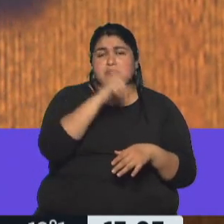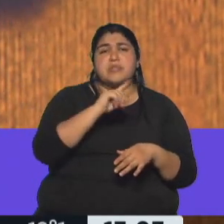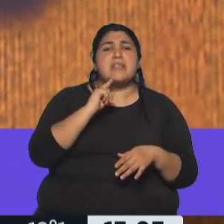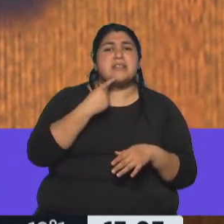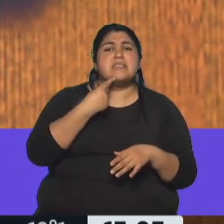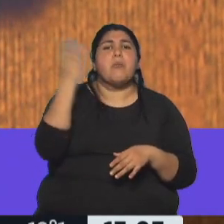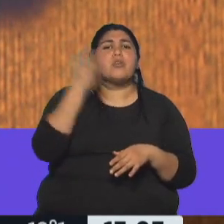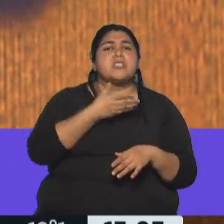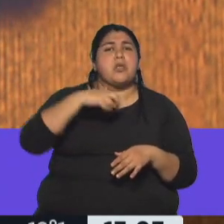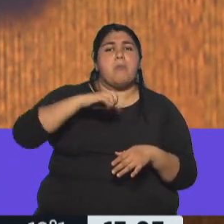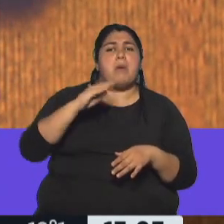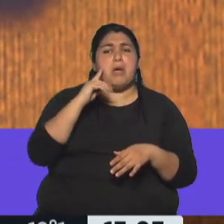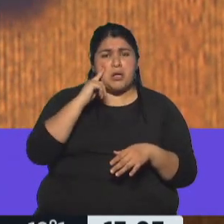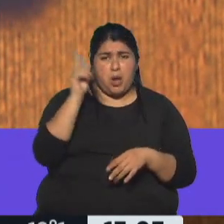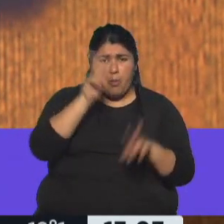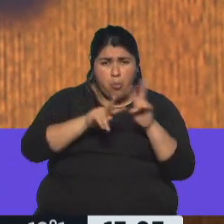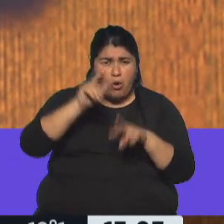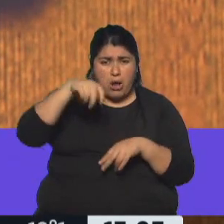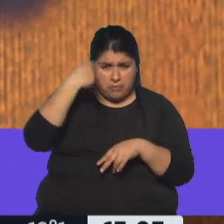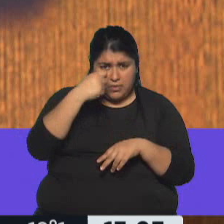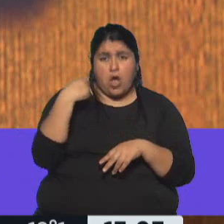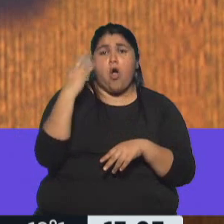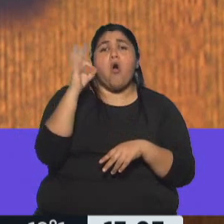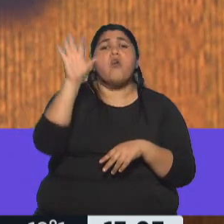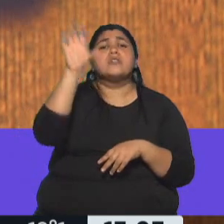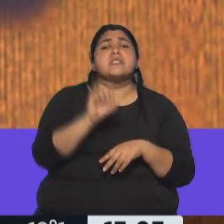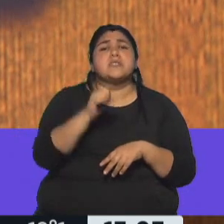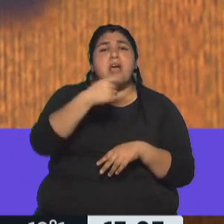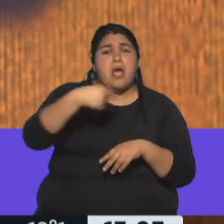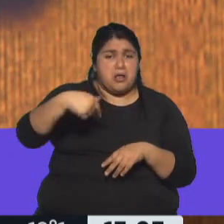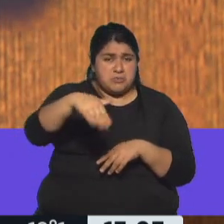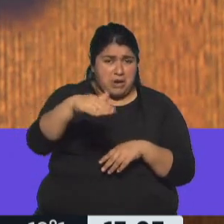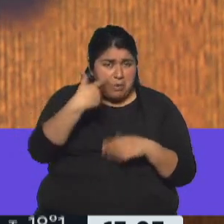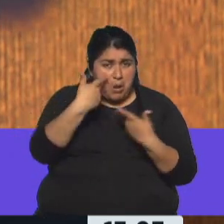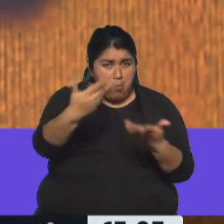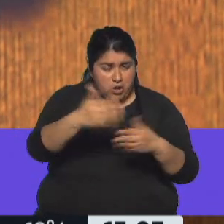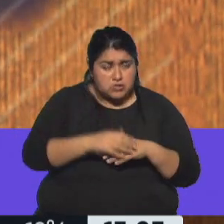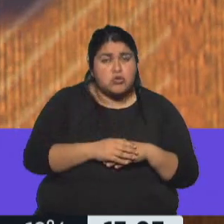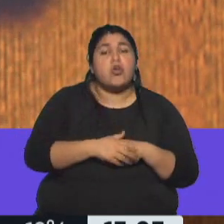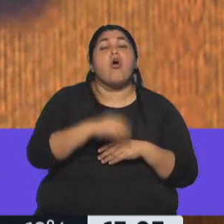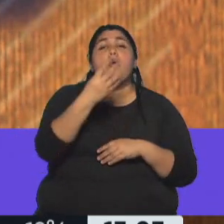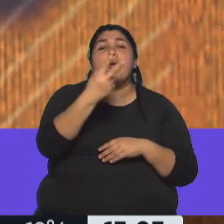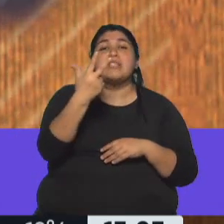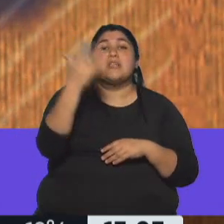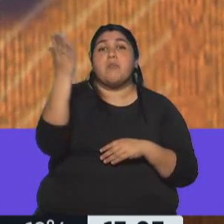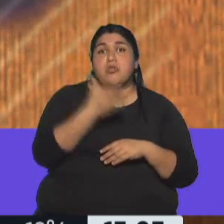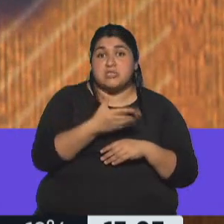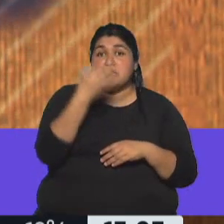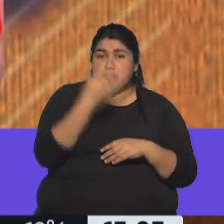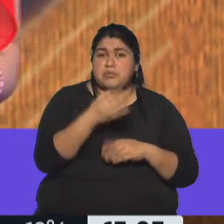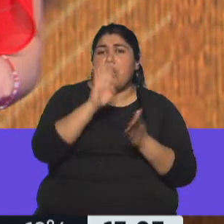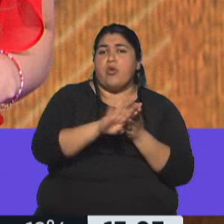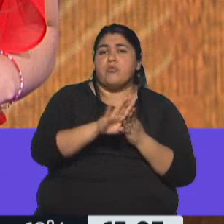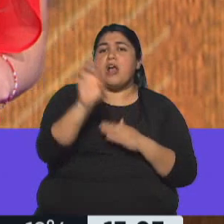del PBI. Pueden buscar el video, lo traemos la semana que viene si quieren. Mauricio Macri dejó una deuda del 43% del PBI en dólares. Esa es